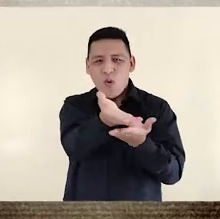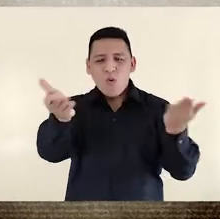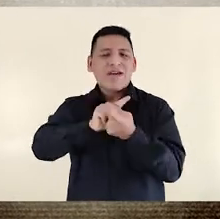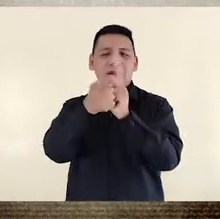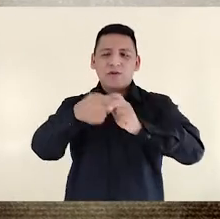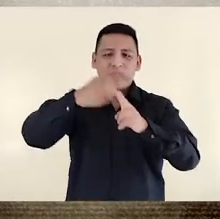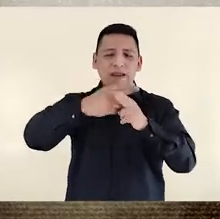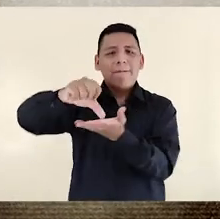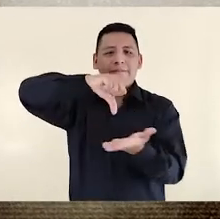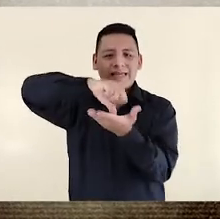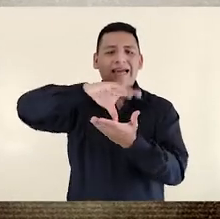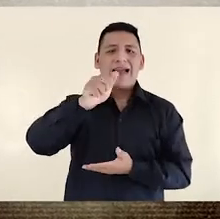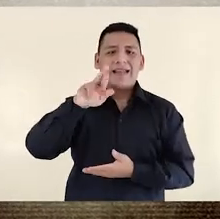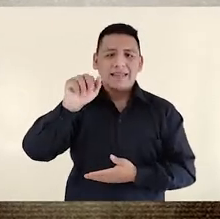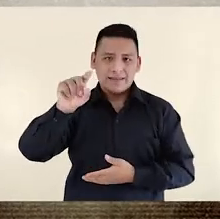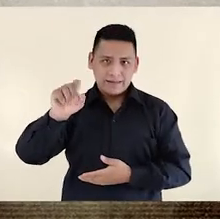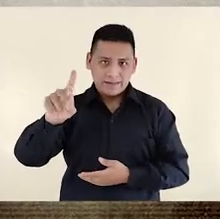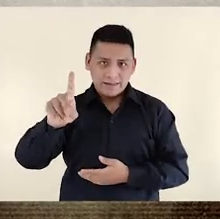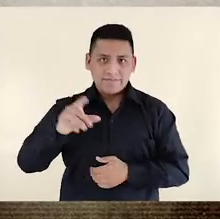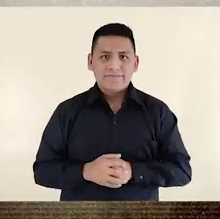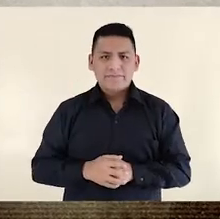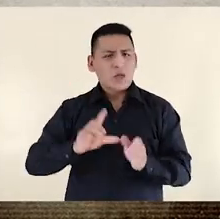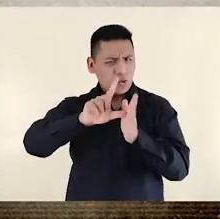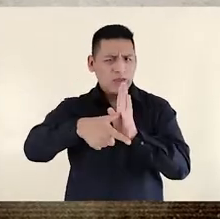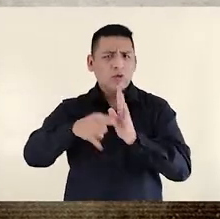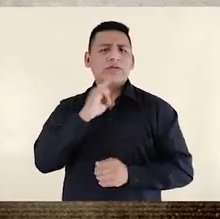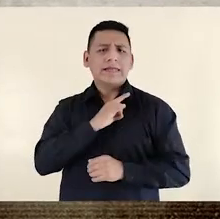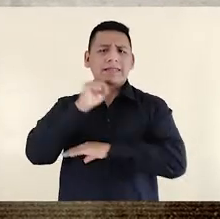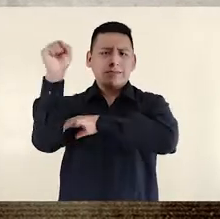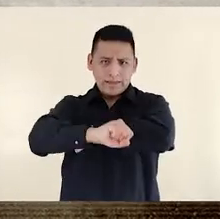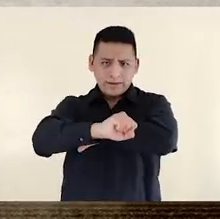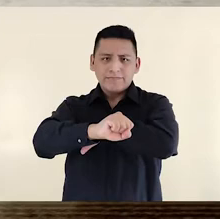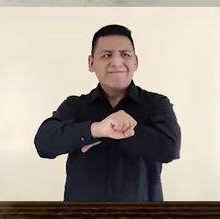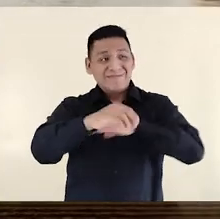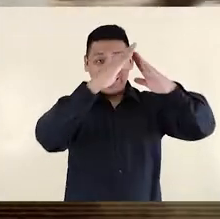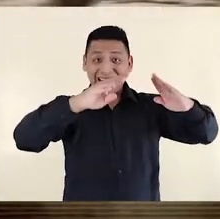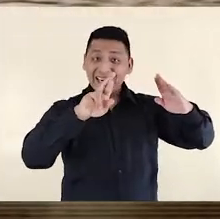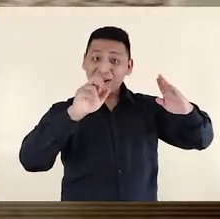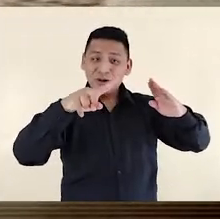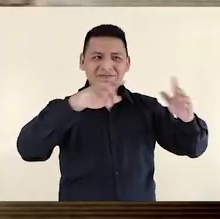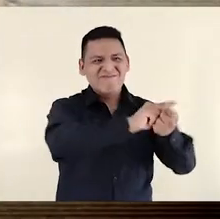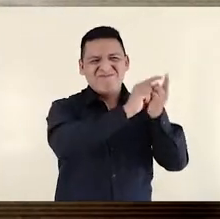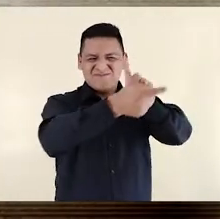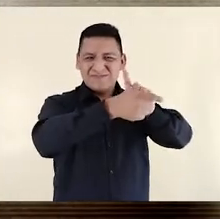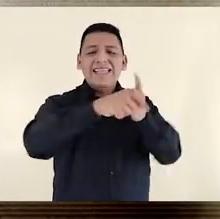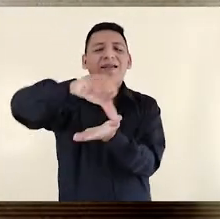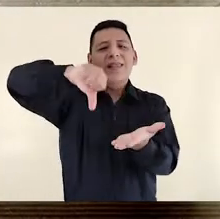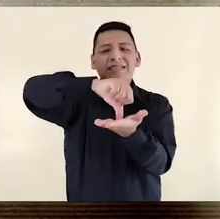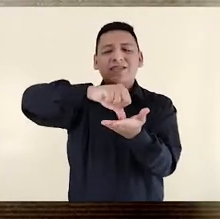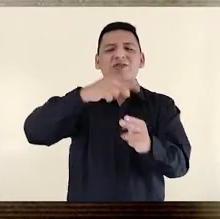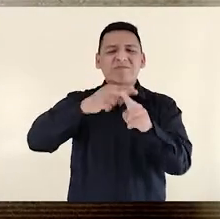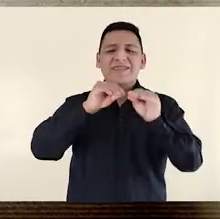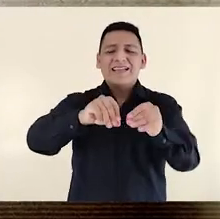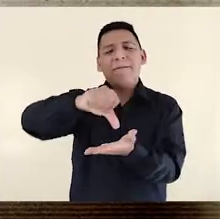eso pasó a llamarse Plaza de Caridad. Con posterioridad, la Universidad de San Marcos tomó el local de la Casa de Recogimiento y